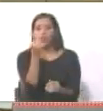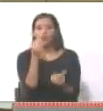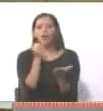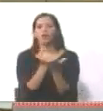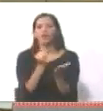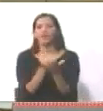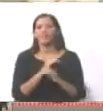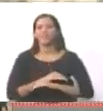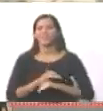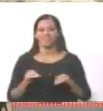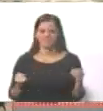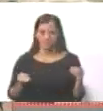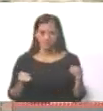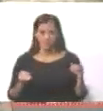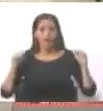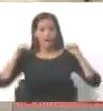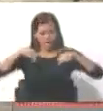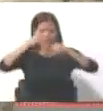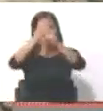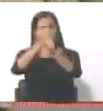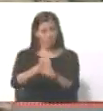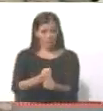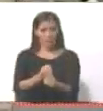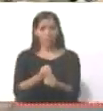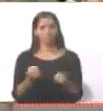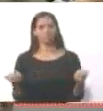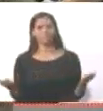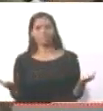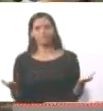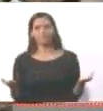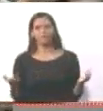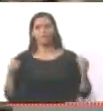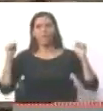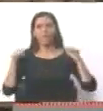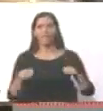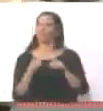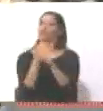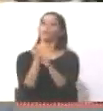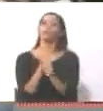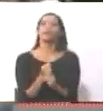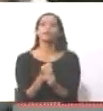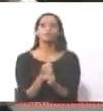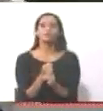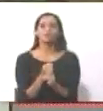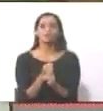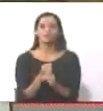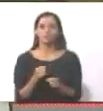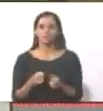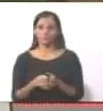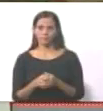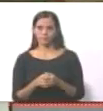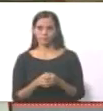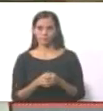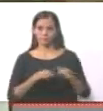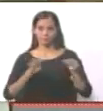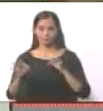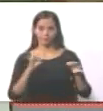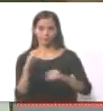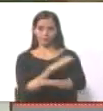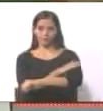demostrar. Aquí los esperamos. Aquí los esperamos. Los chauceros de la